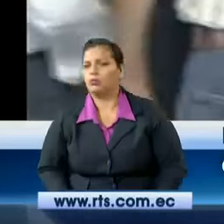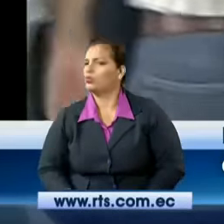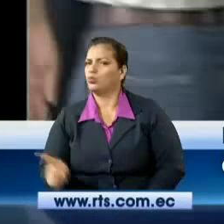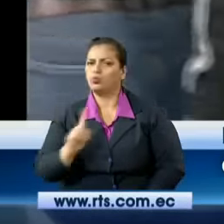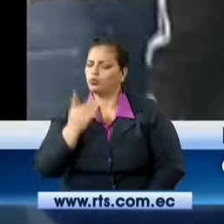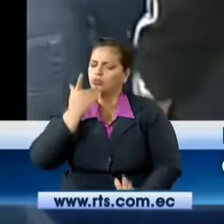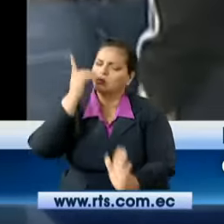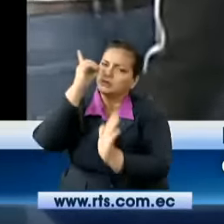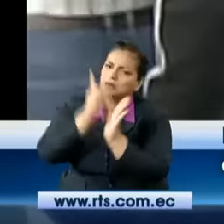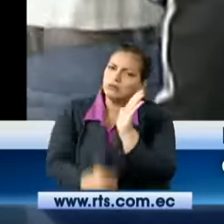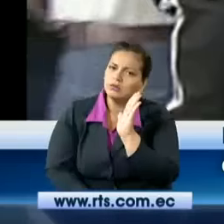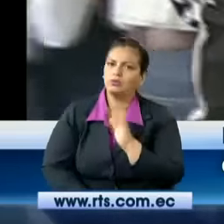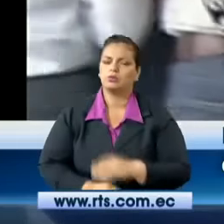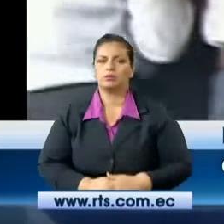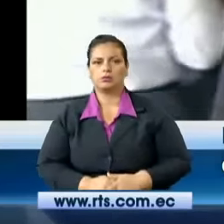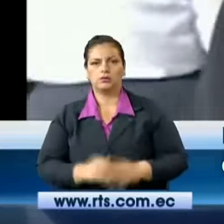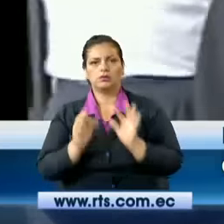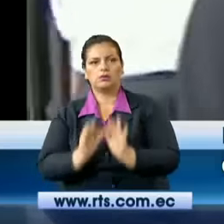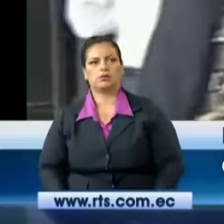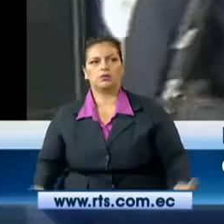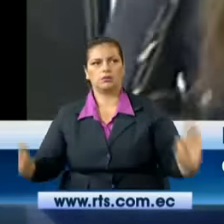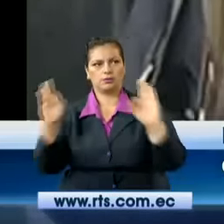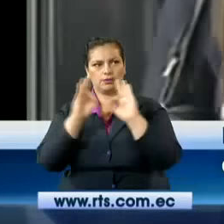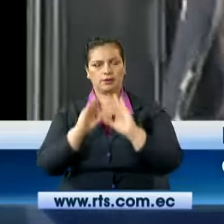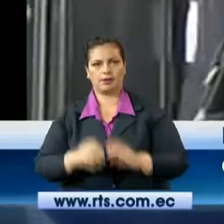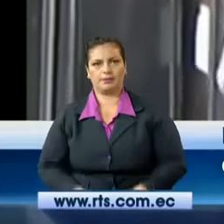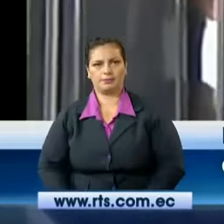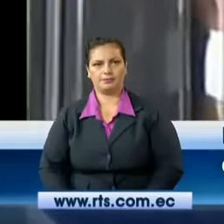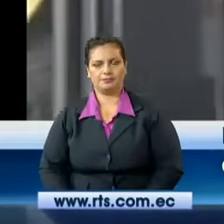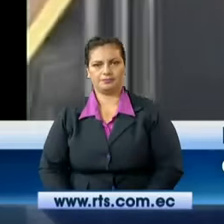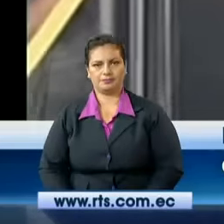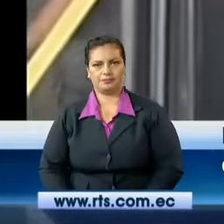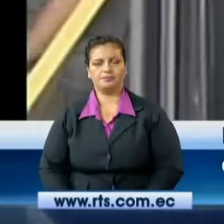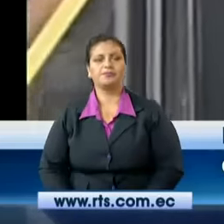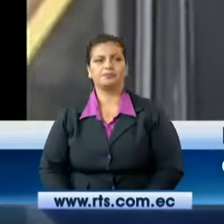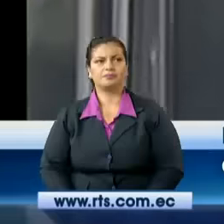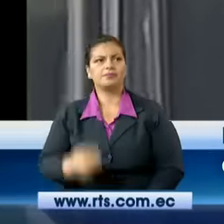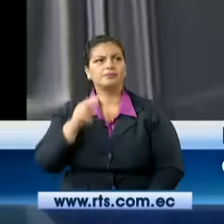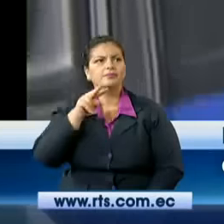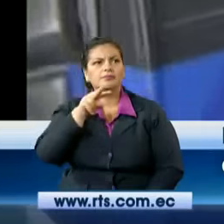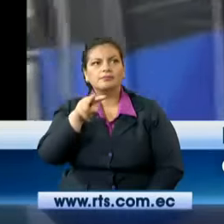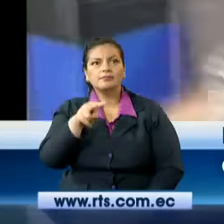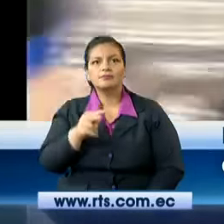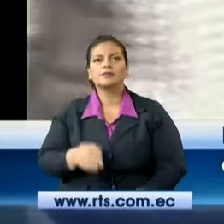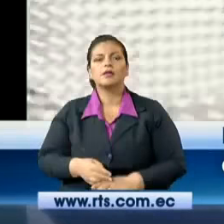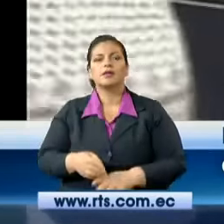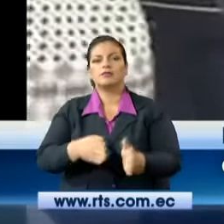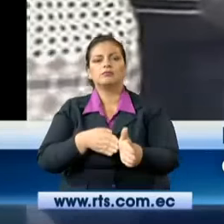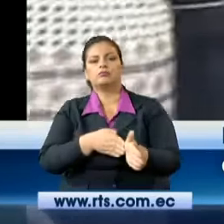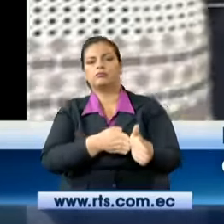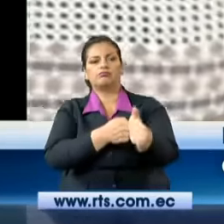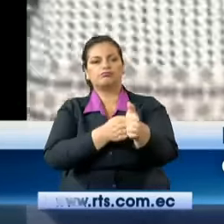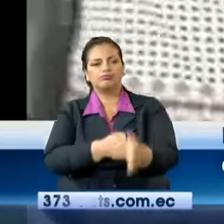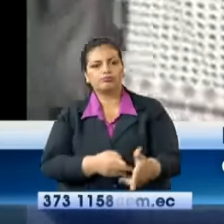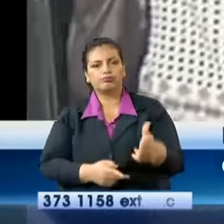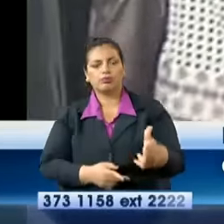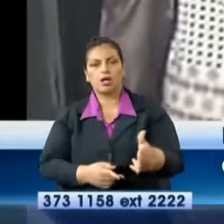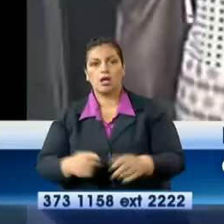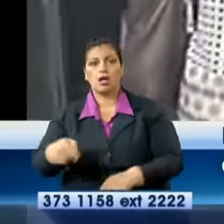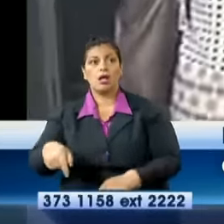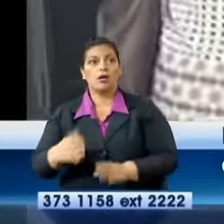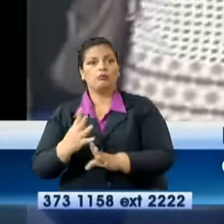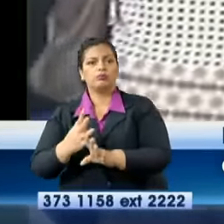que este problema sí lo tiene también la Metrovía. Aparte, la campaña, miren, hay gente que hace cola y otra gente que no, y que sabidamente